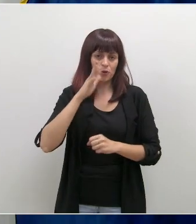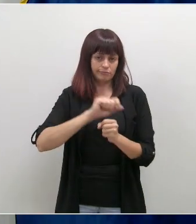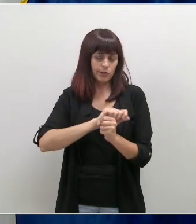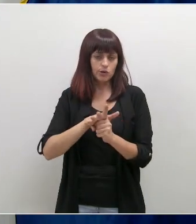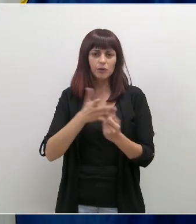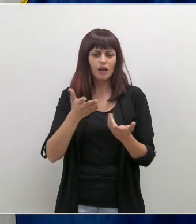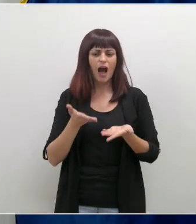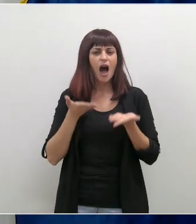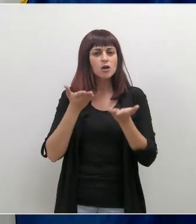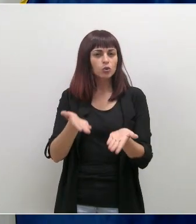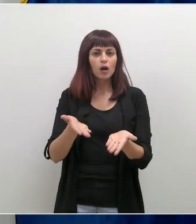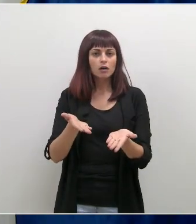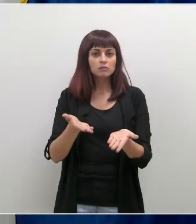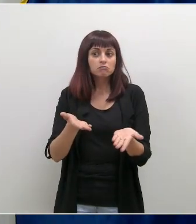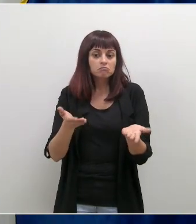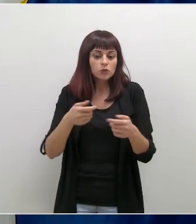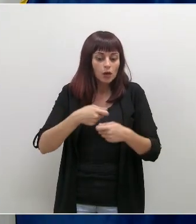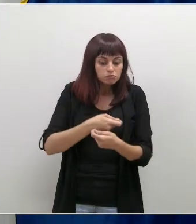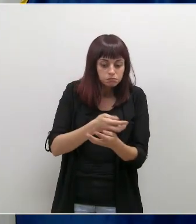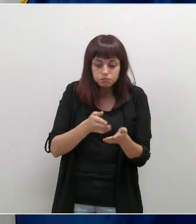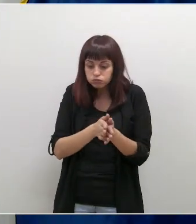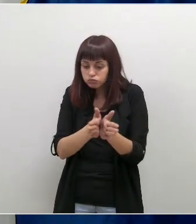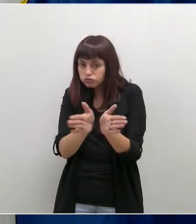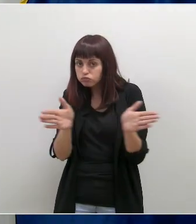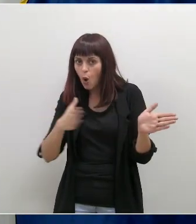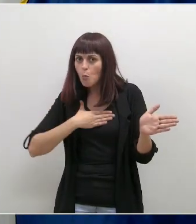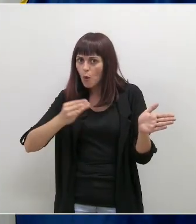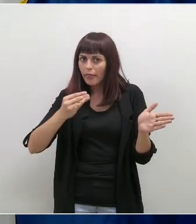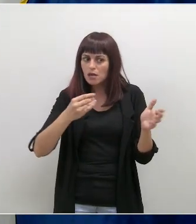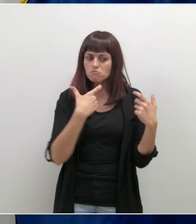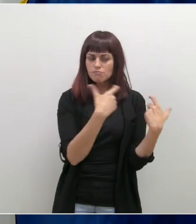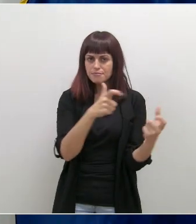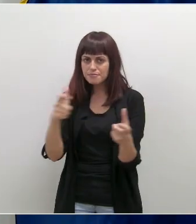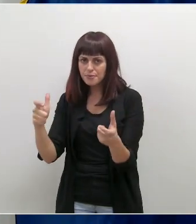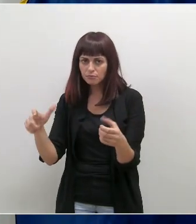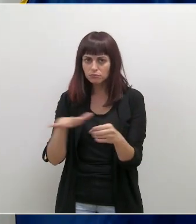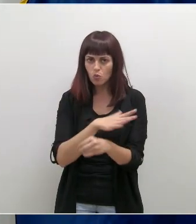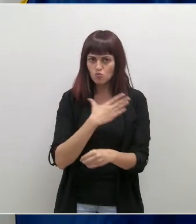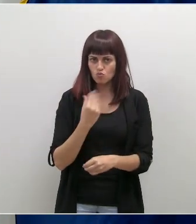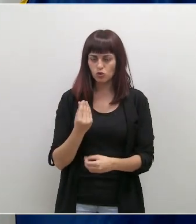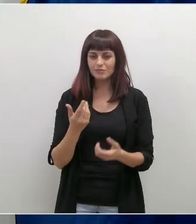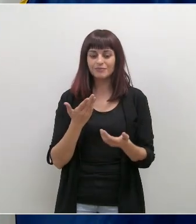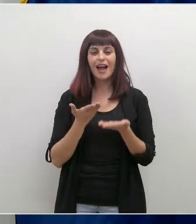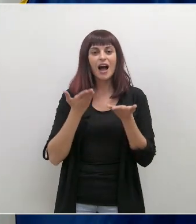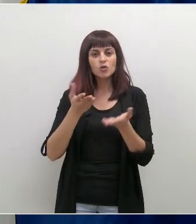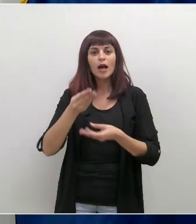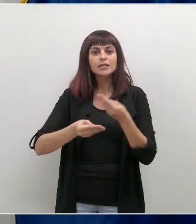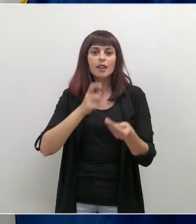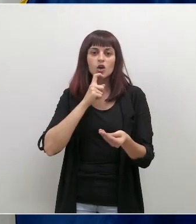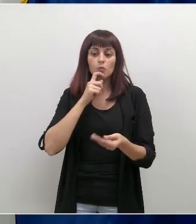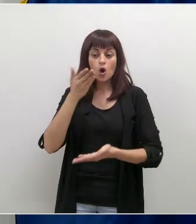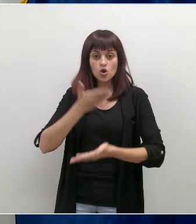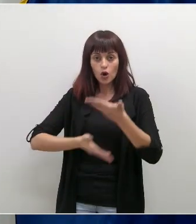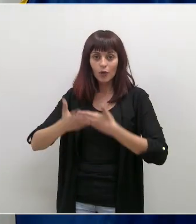es una ayuda que es de muy amplio espectro y puede llegar a muchas capas sociales. Esta ayuda se realiza en colaboración